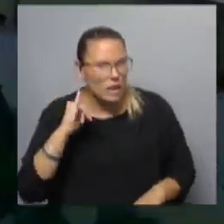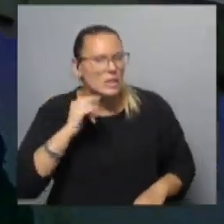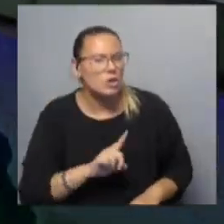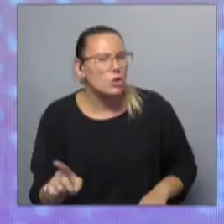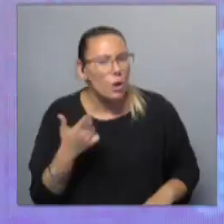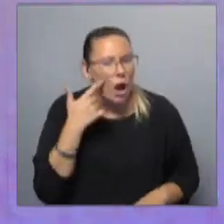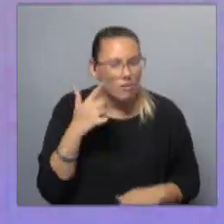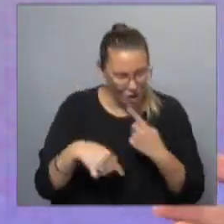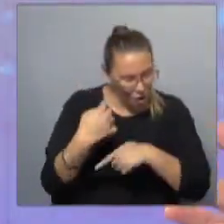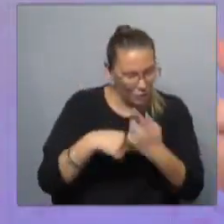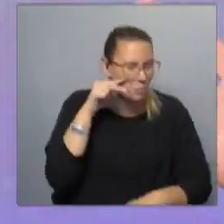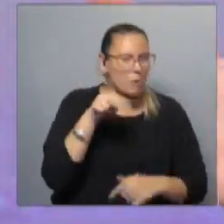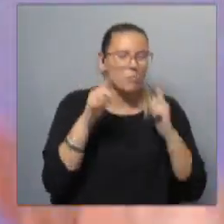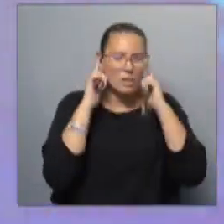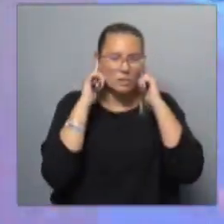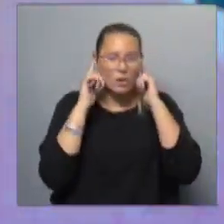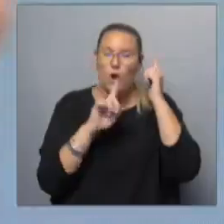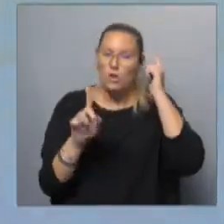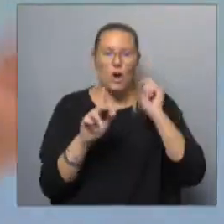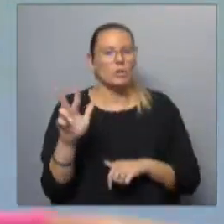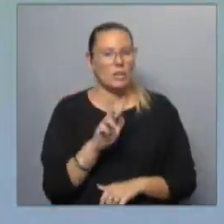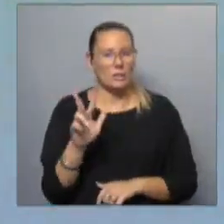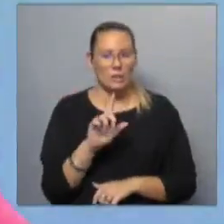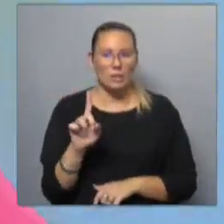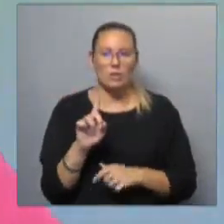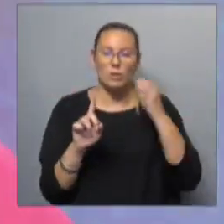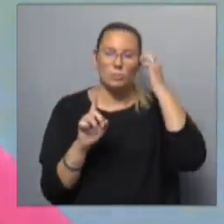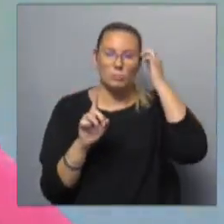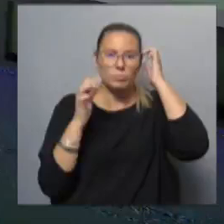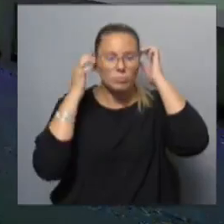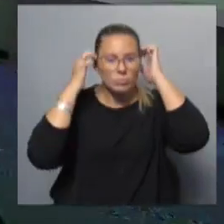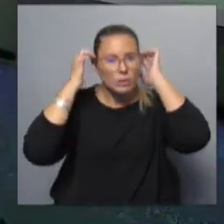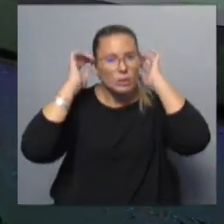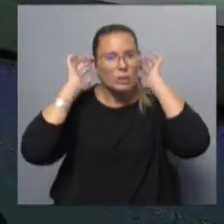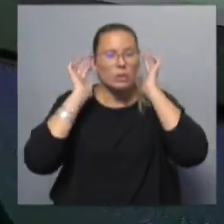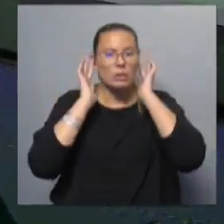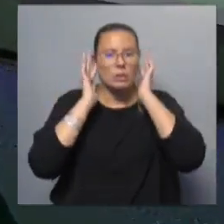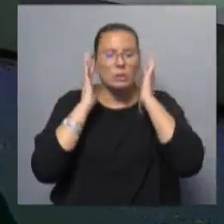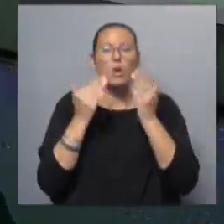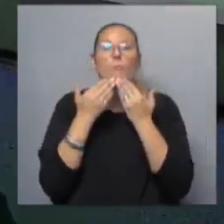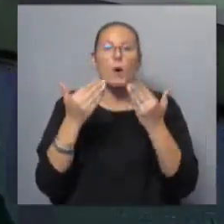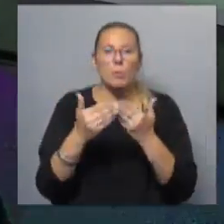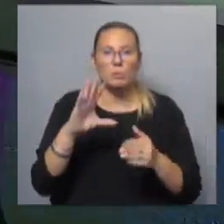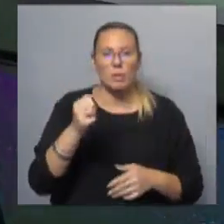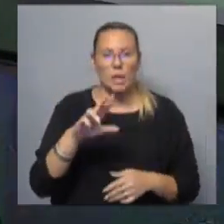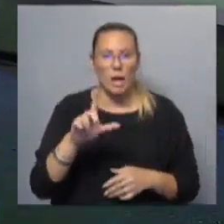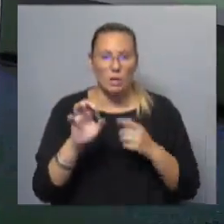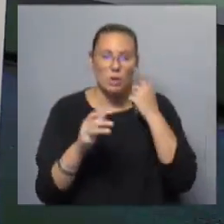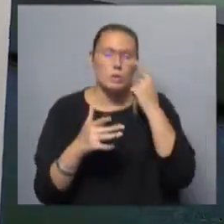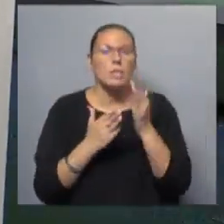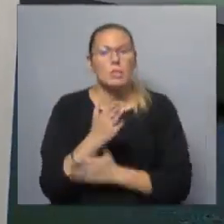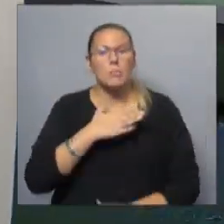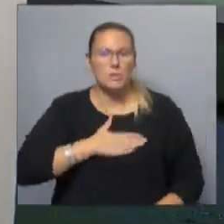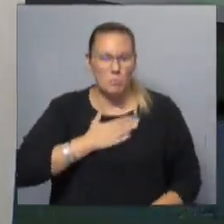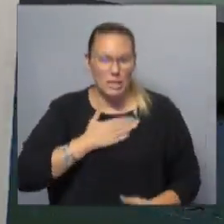Síganos enganchados. No, eran 33. Bueno, se lo vamos a preguntar a Carlos de Masi, que siempre es un gusto conversar